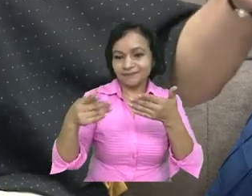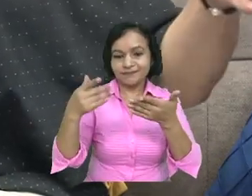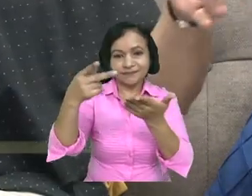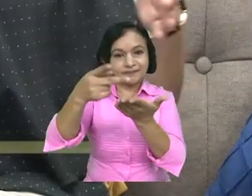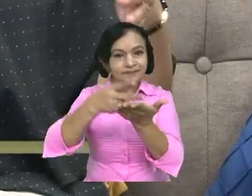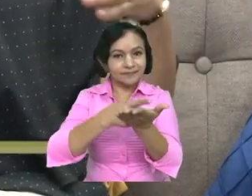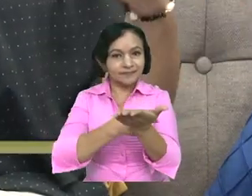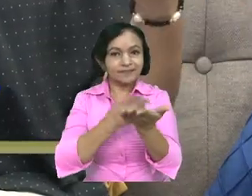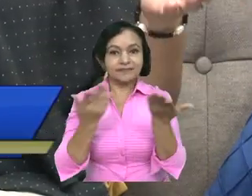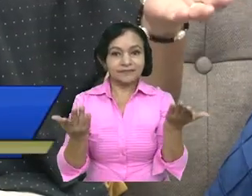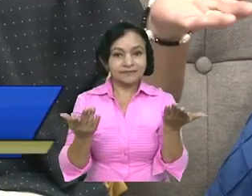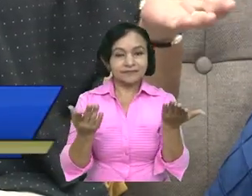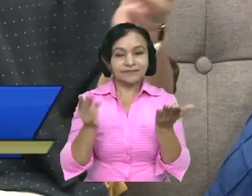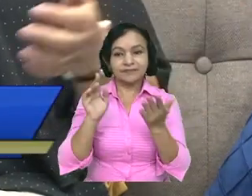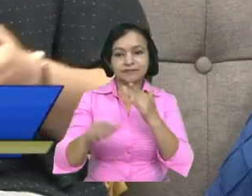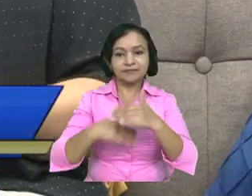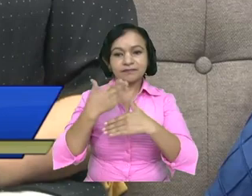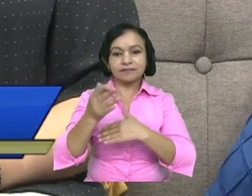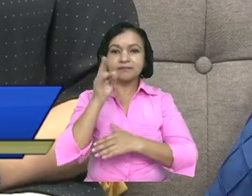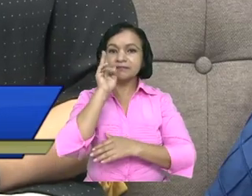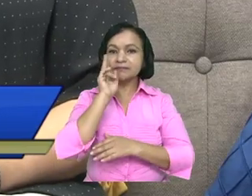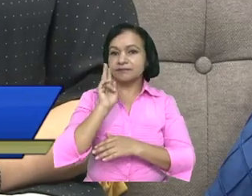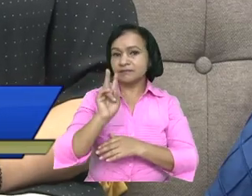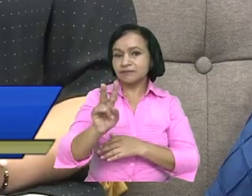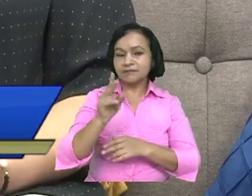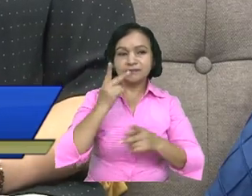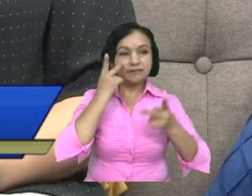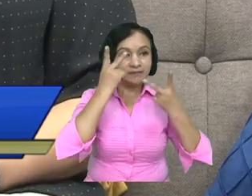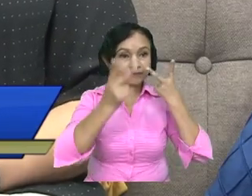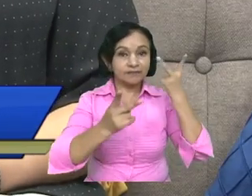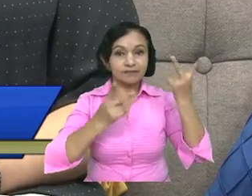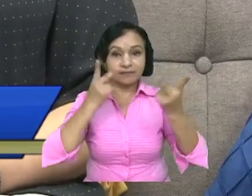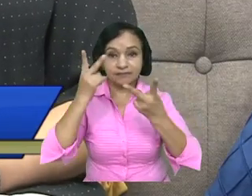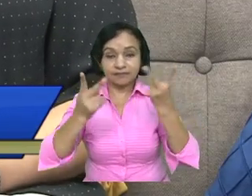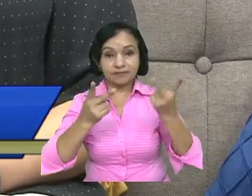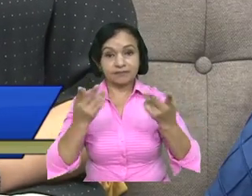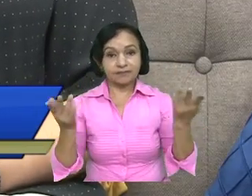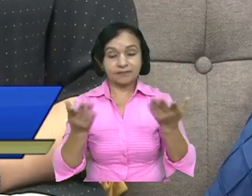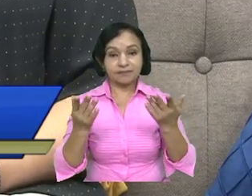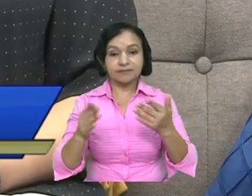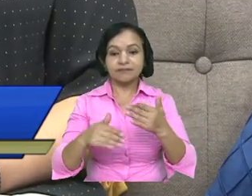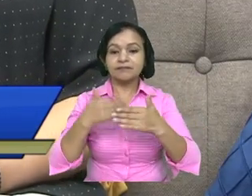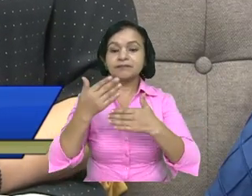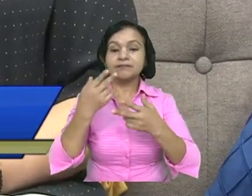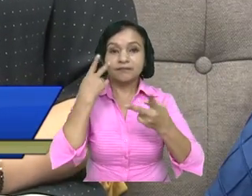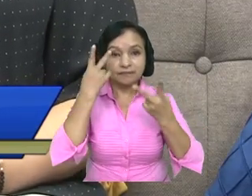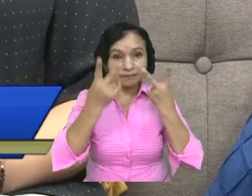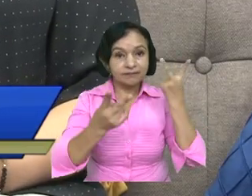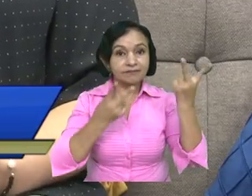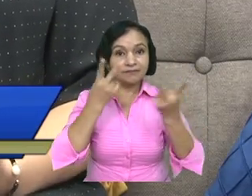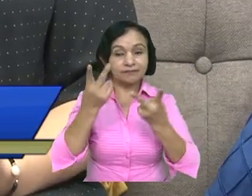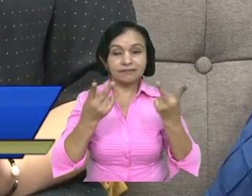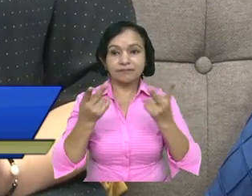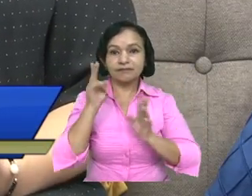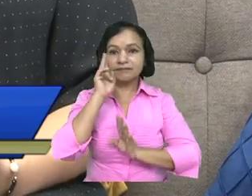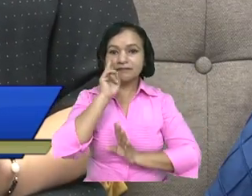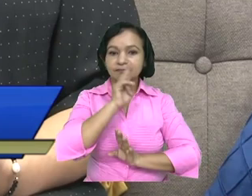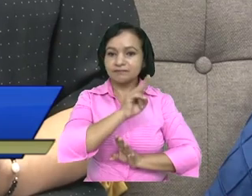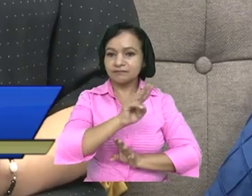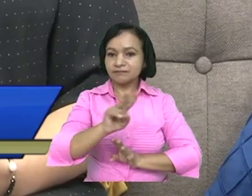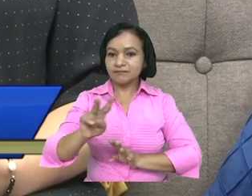cuando llegas después incluso a visitarlas, porque hay una etapa también de obra que se refleja,